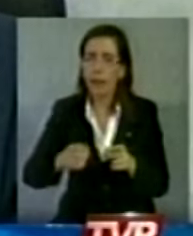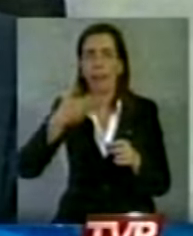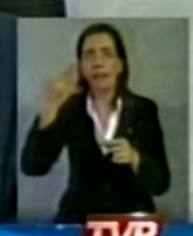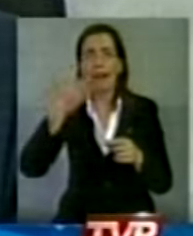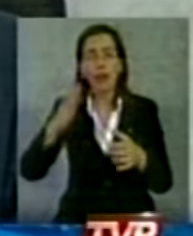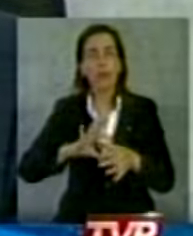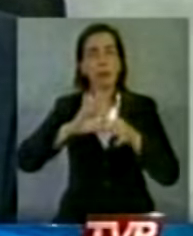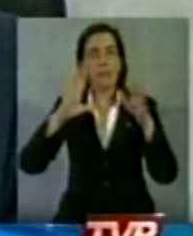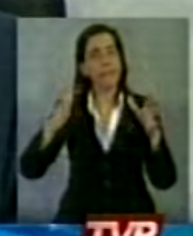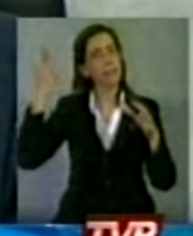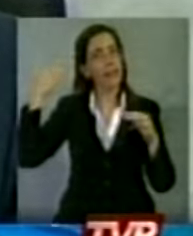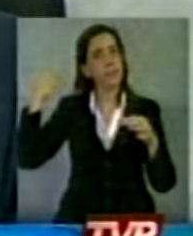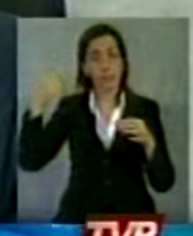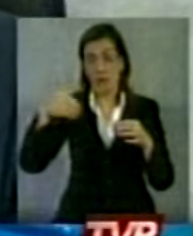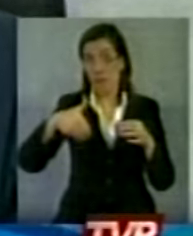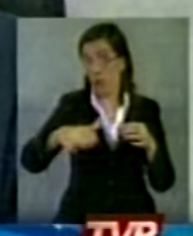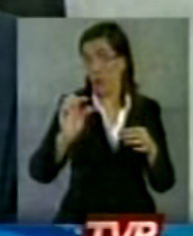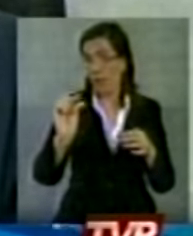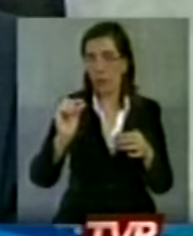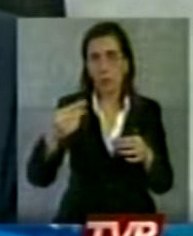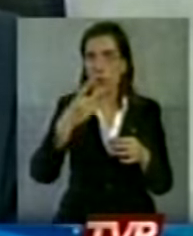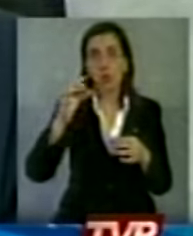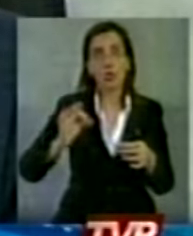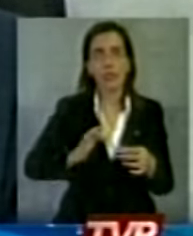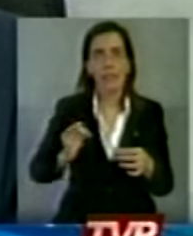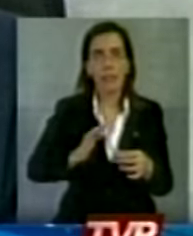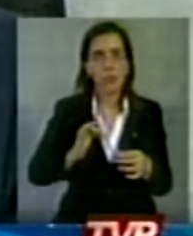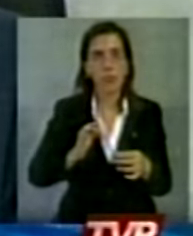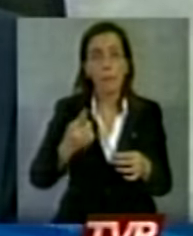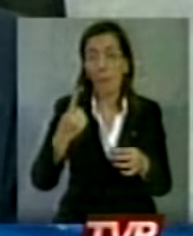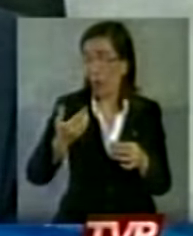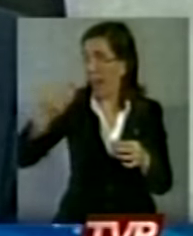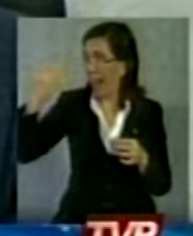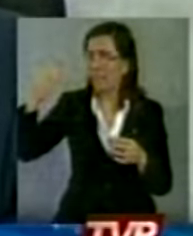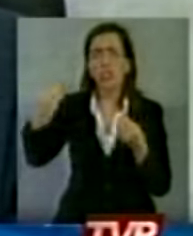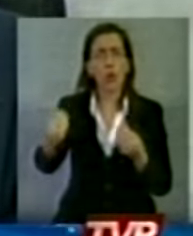independencia, cuyo bicentenario festejamos, fue realizado en medio de